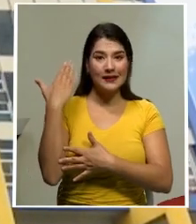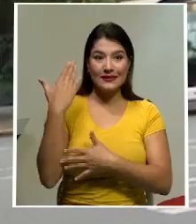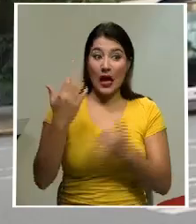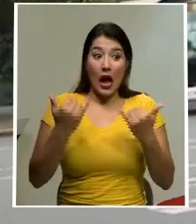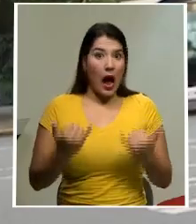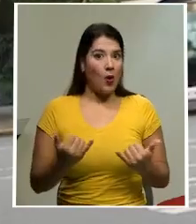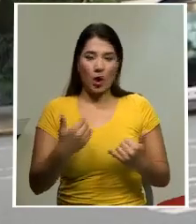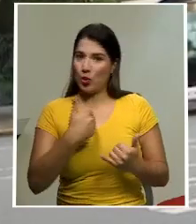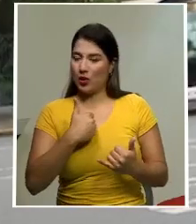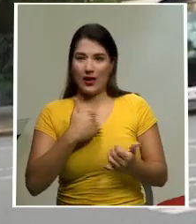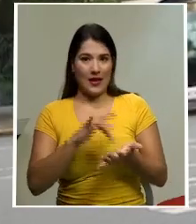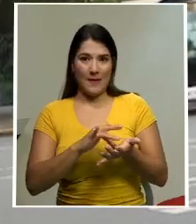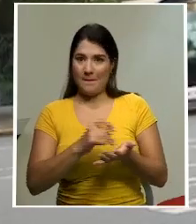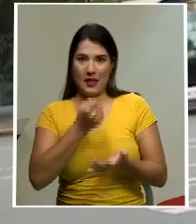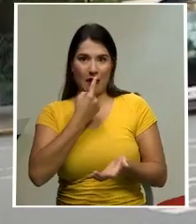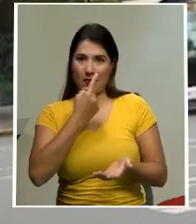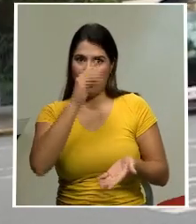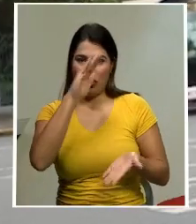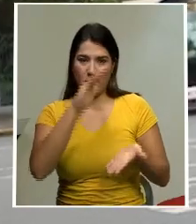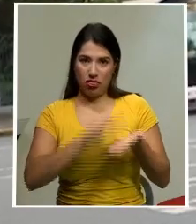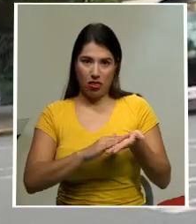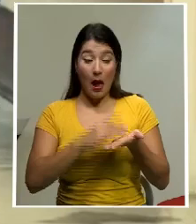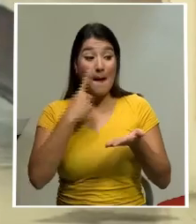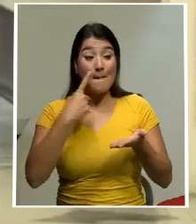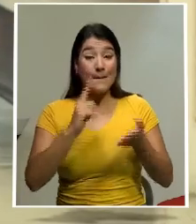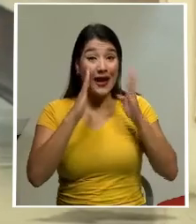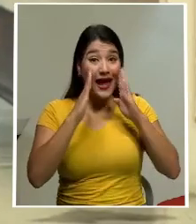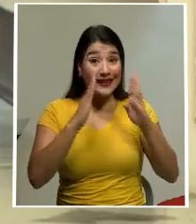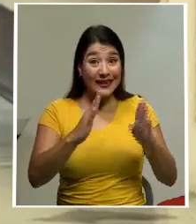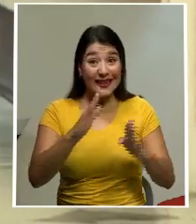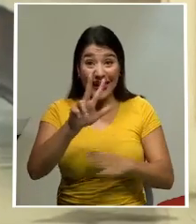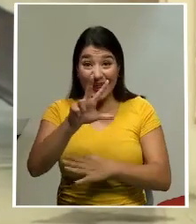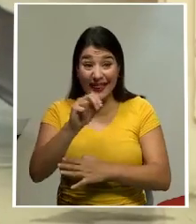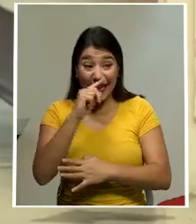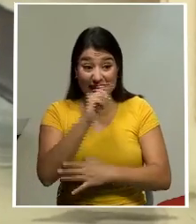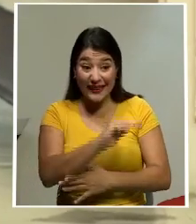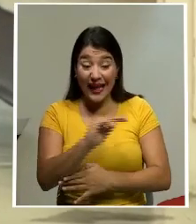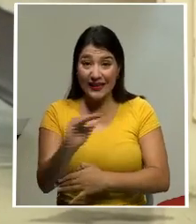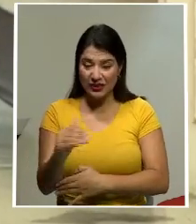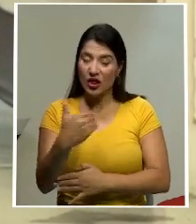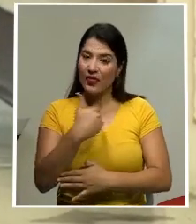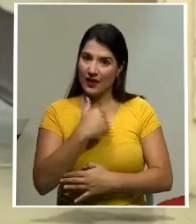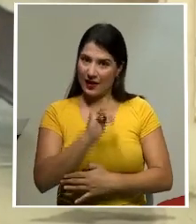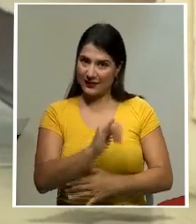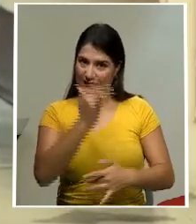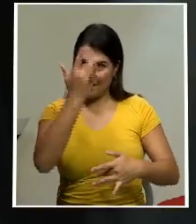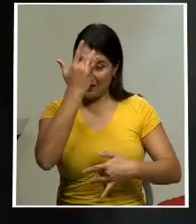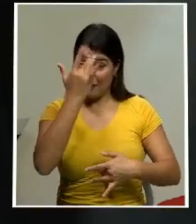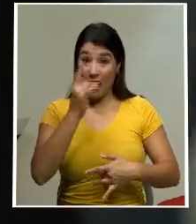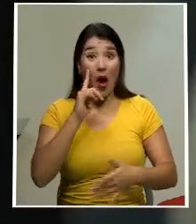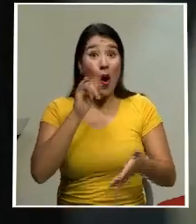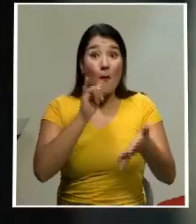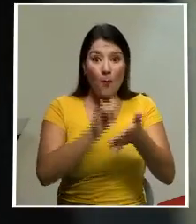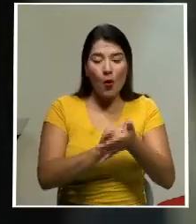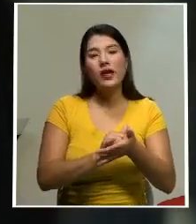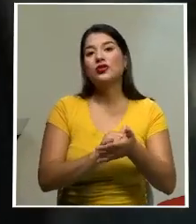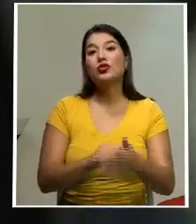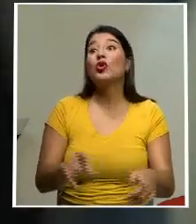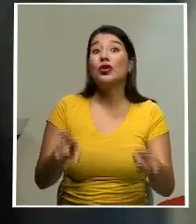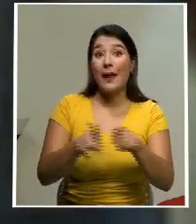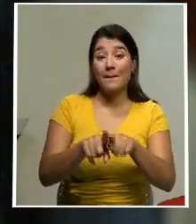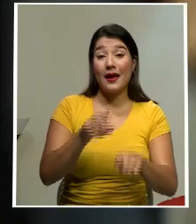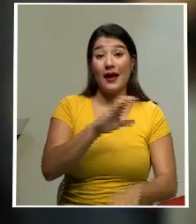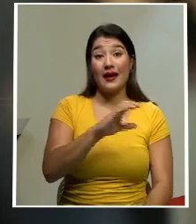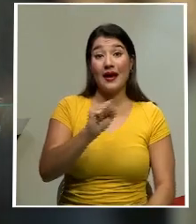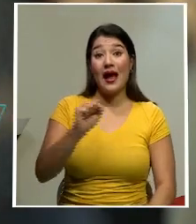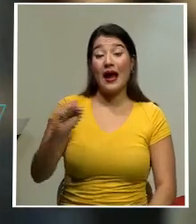sin el medicamento que se requiere para el tratamiento de 30 menores que tienen este padecimiento. Debido a dicha situación, también comunicaron que